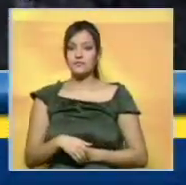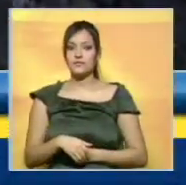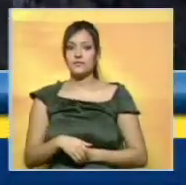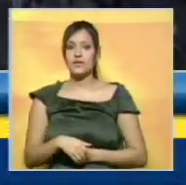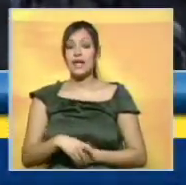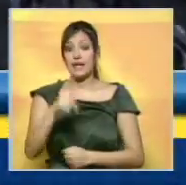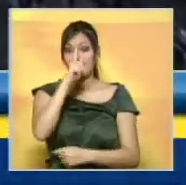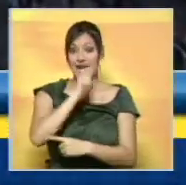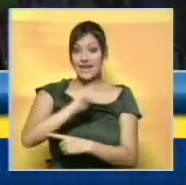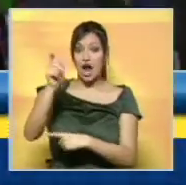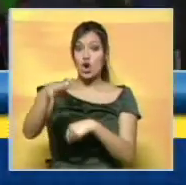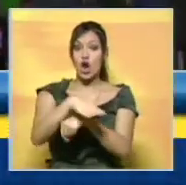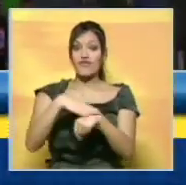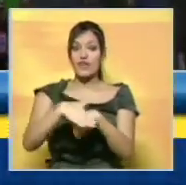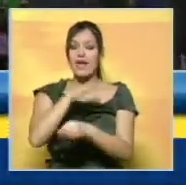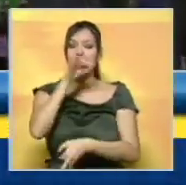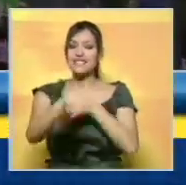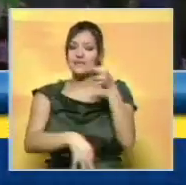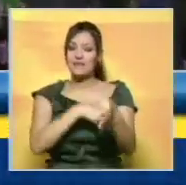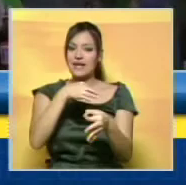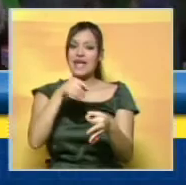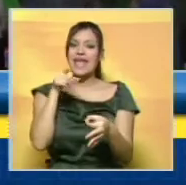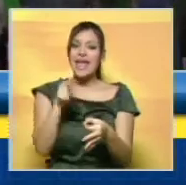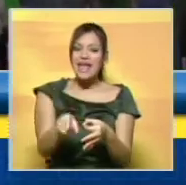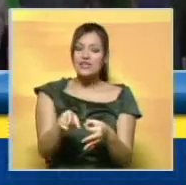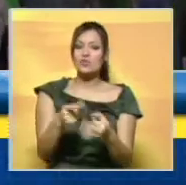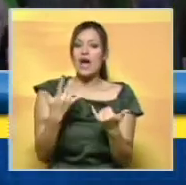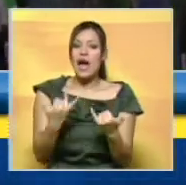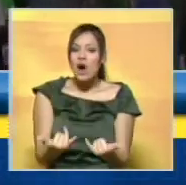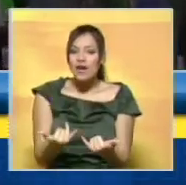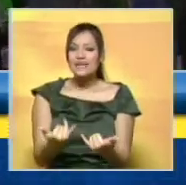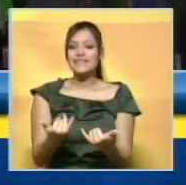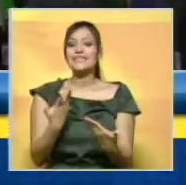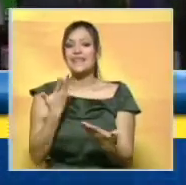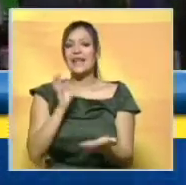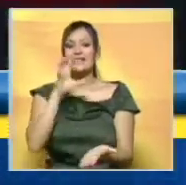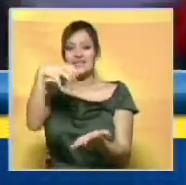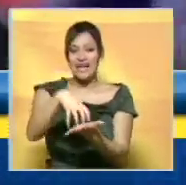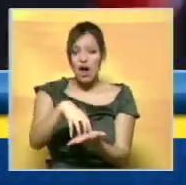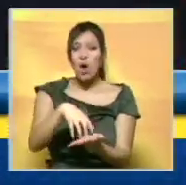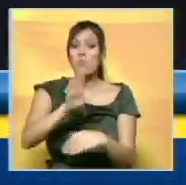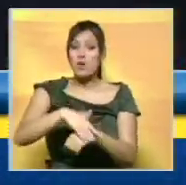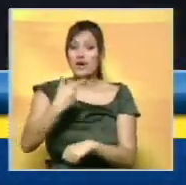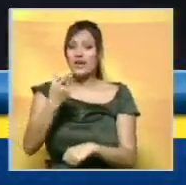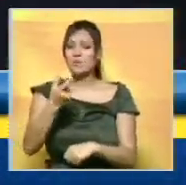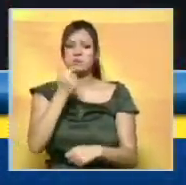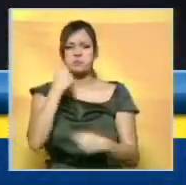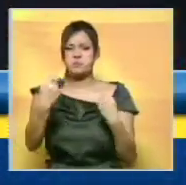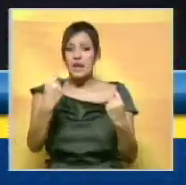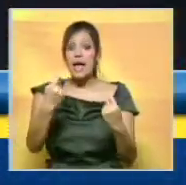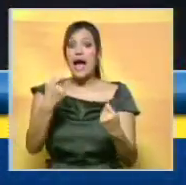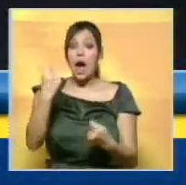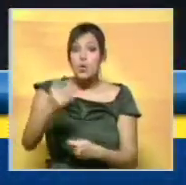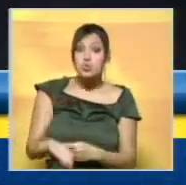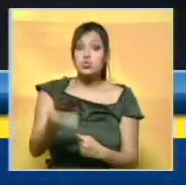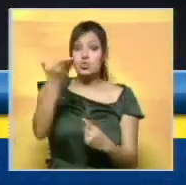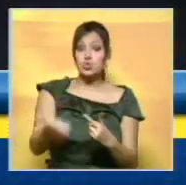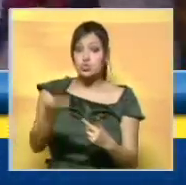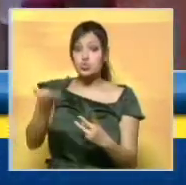En Tailandia, el gobierno declaró el estado de excepción en Bangkok ante el aumento de la violencia en las